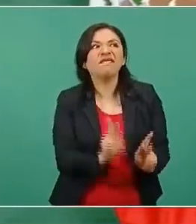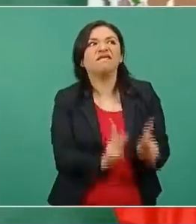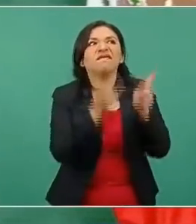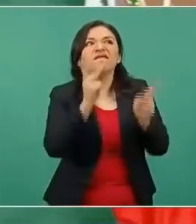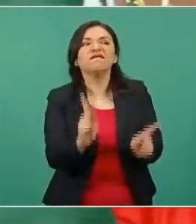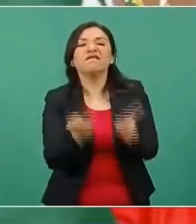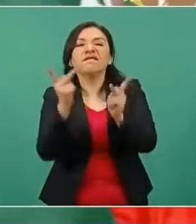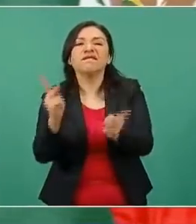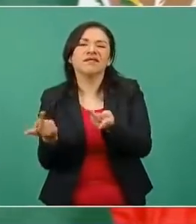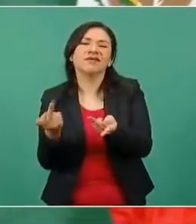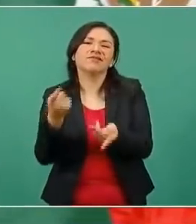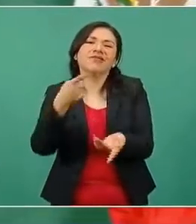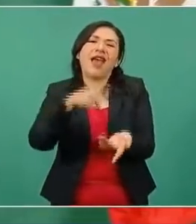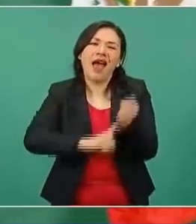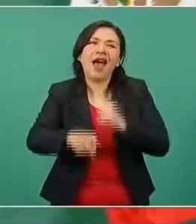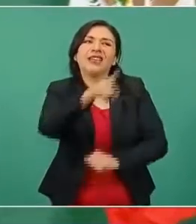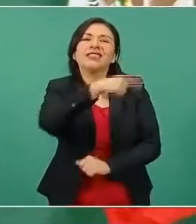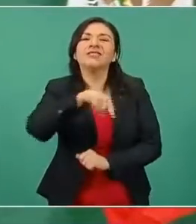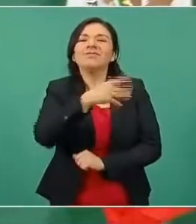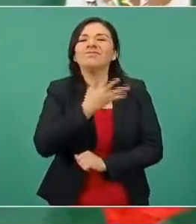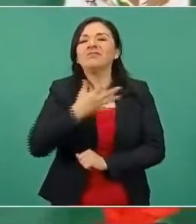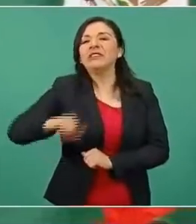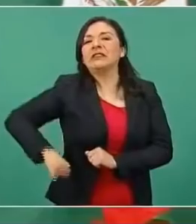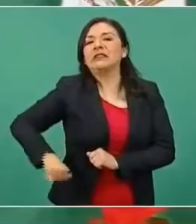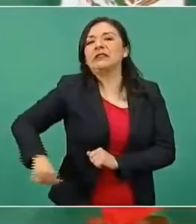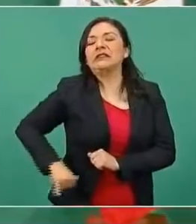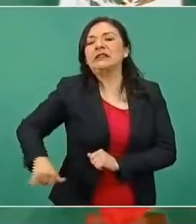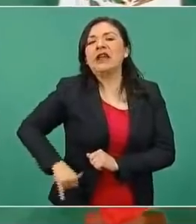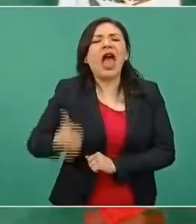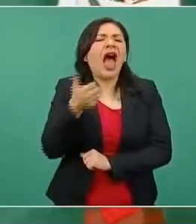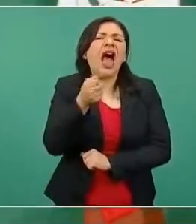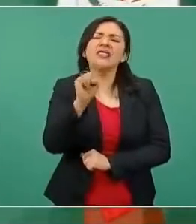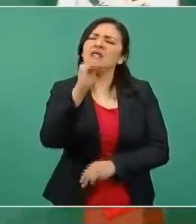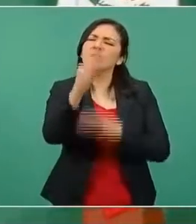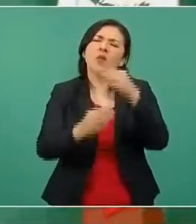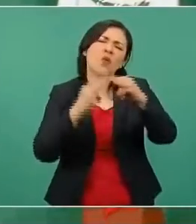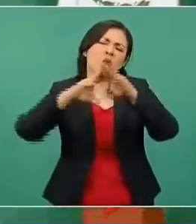que existen en el mundo.